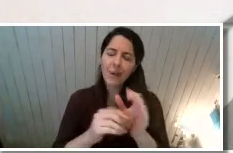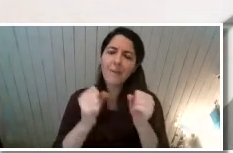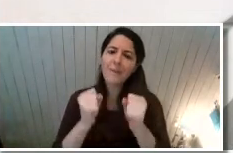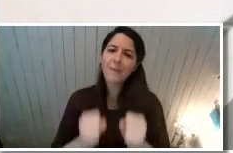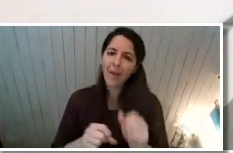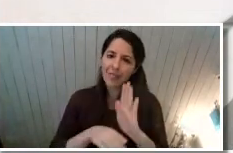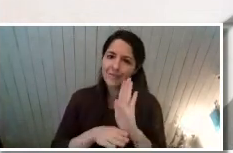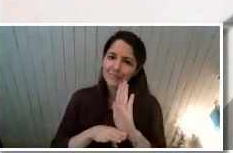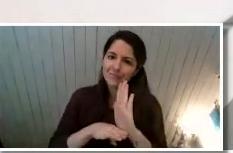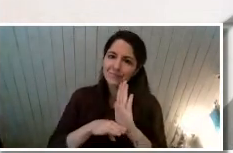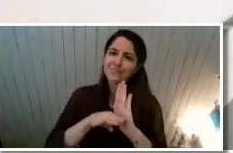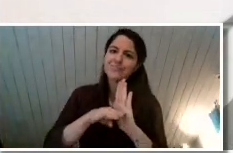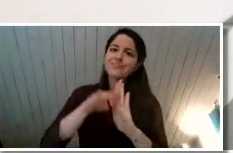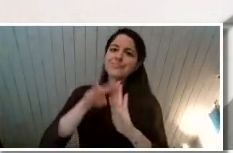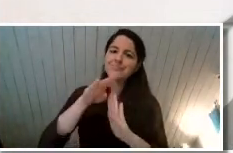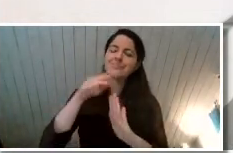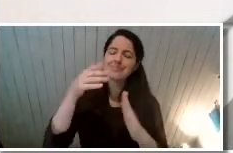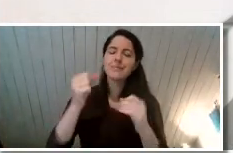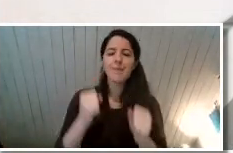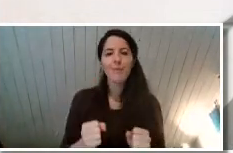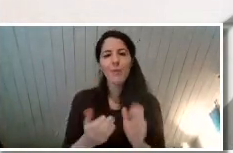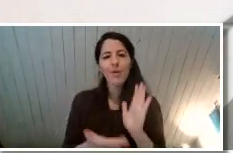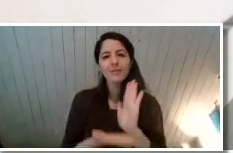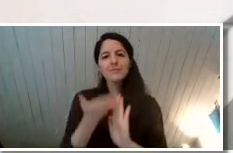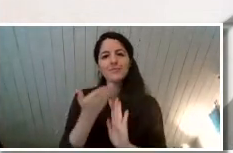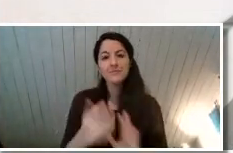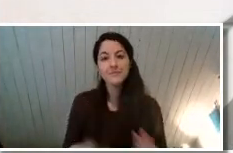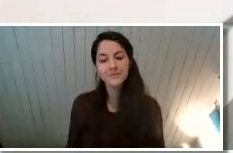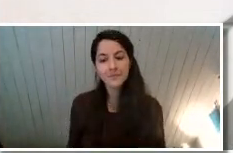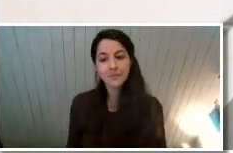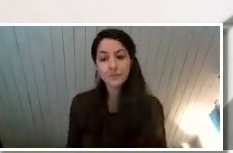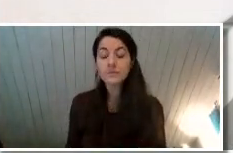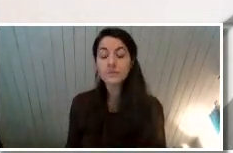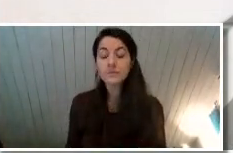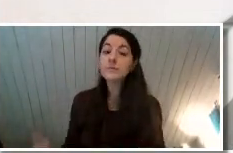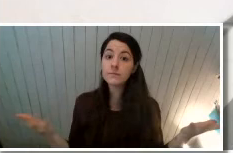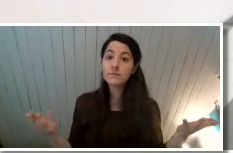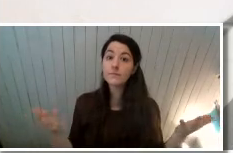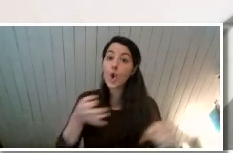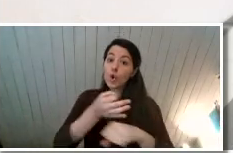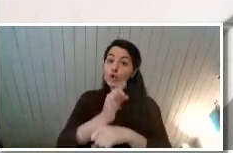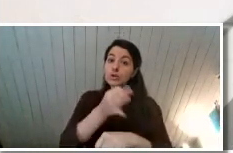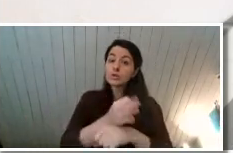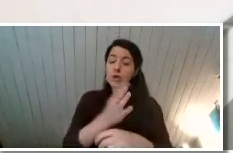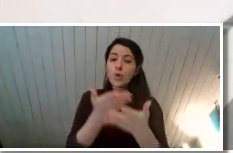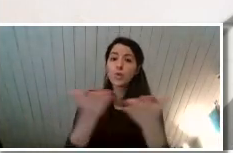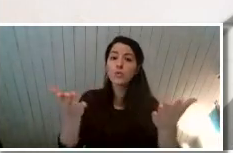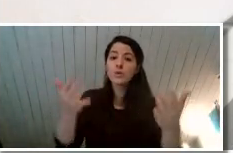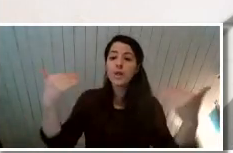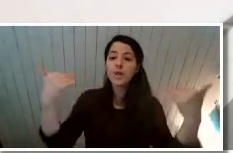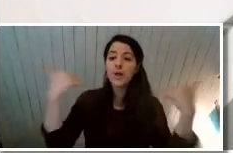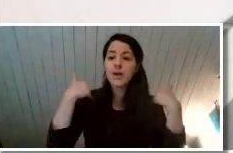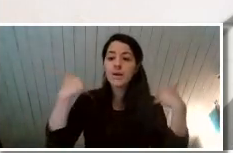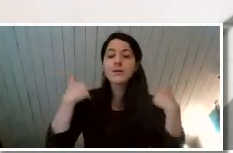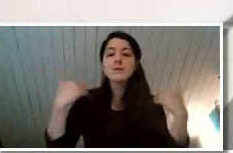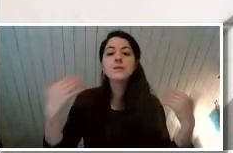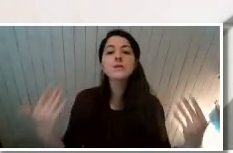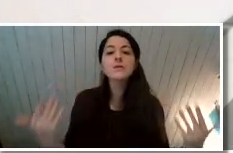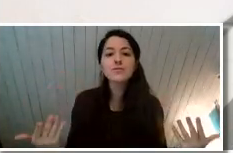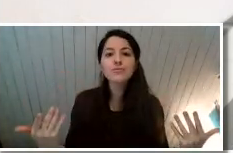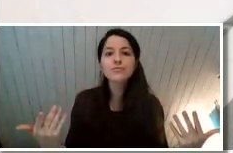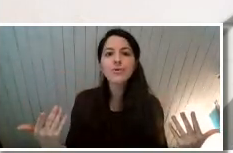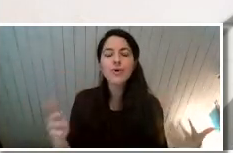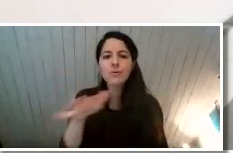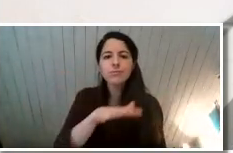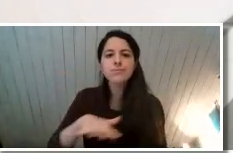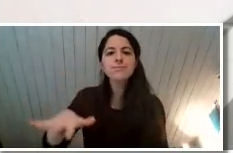de los ejercicios que hace. La recomendación de hacer ejercicio, bueno, para la población chilena, cuando